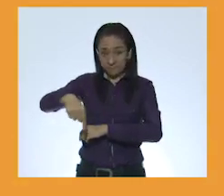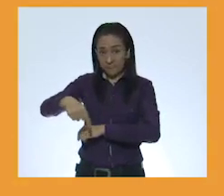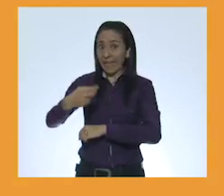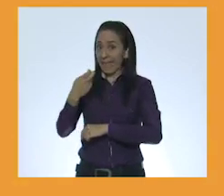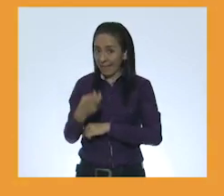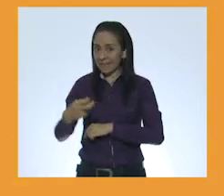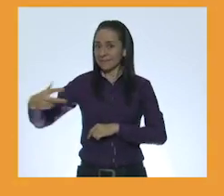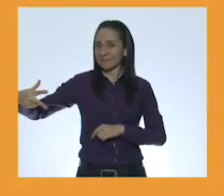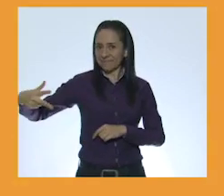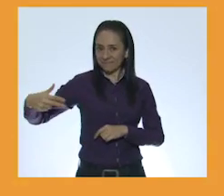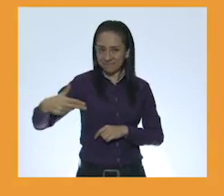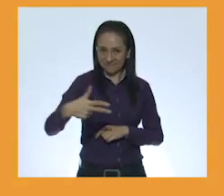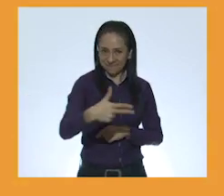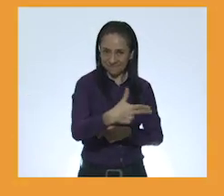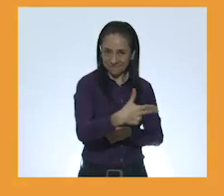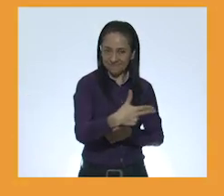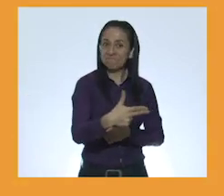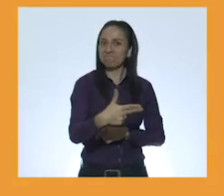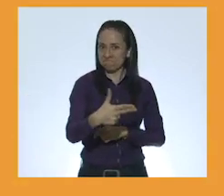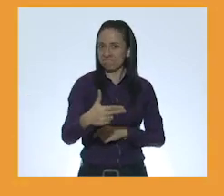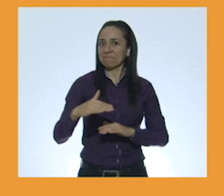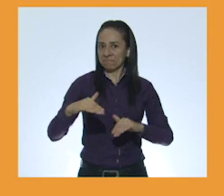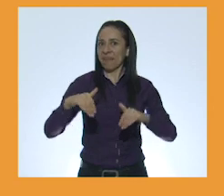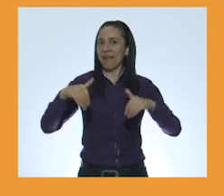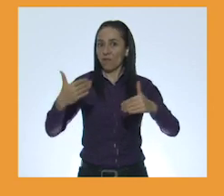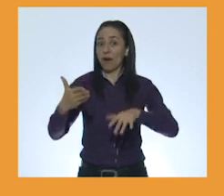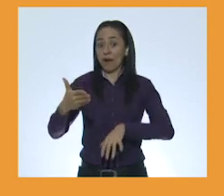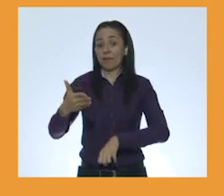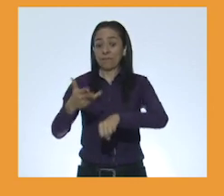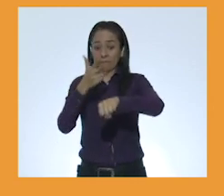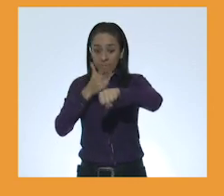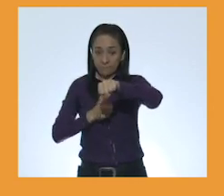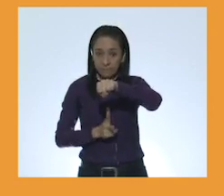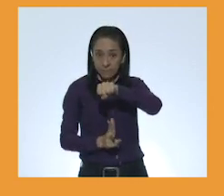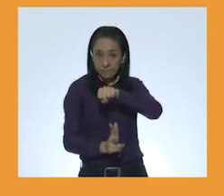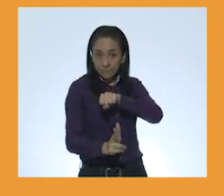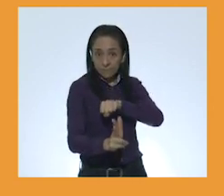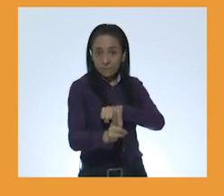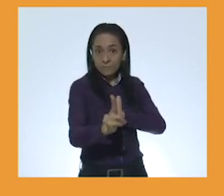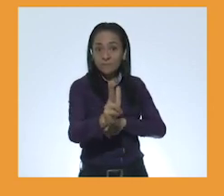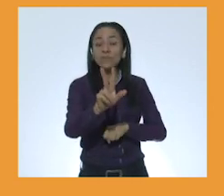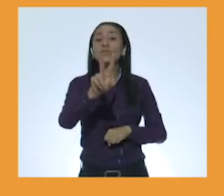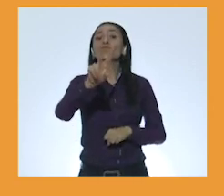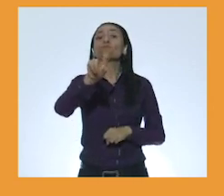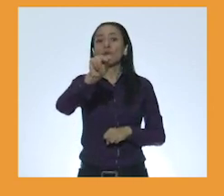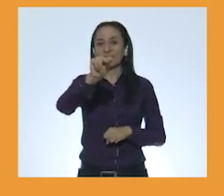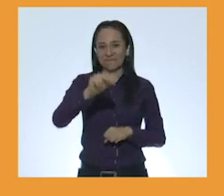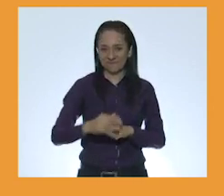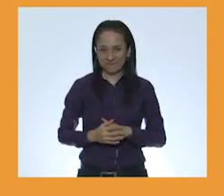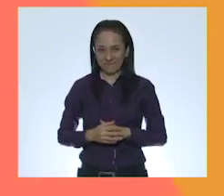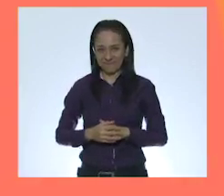marcaste. Asegúrate de cortar por fuera de la playera. No introduzcas las tijeras en ella.